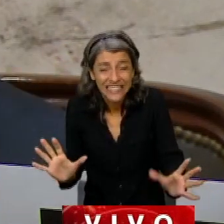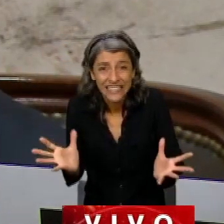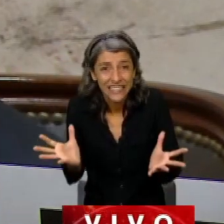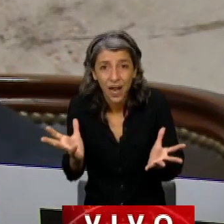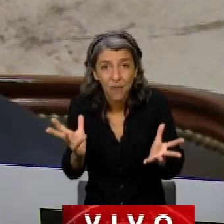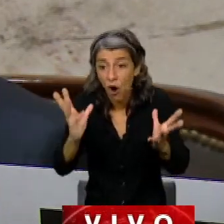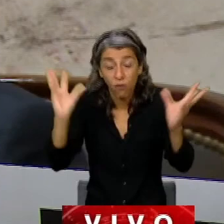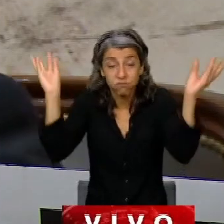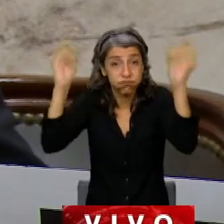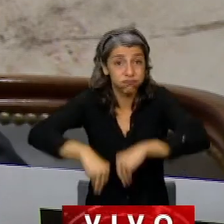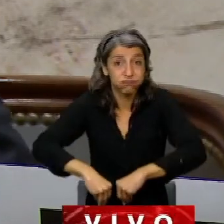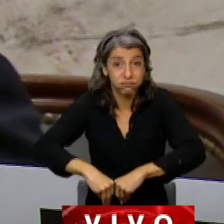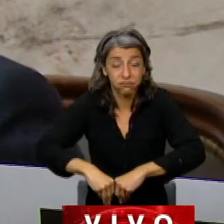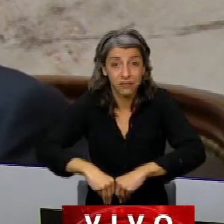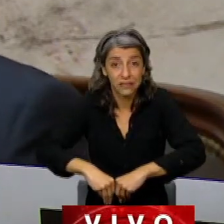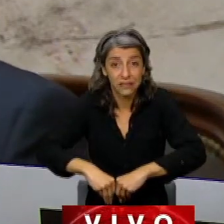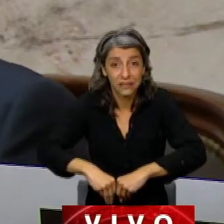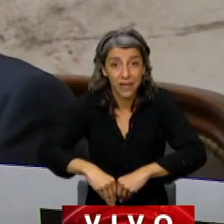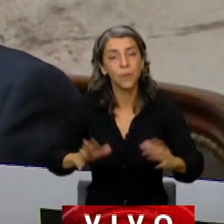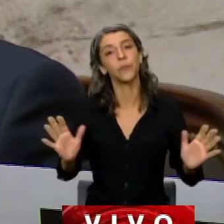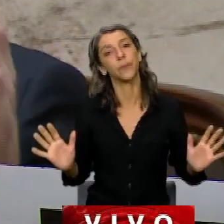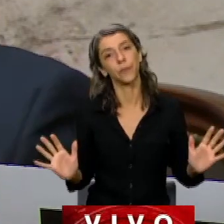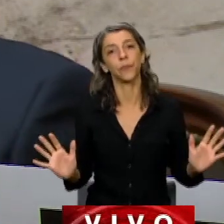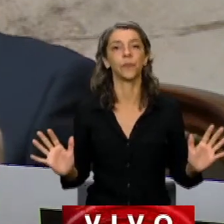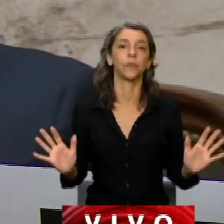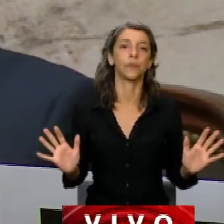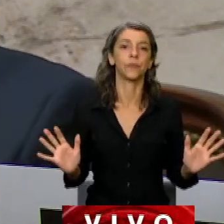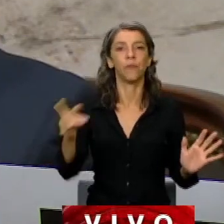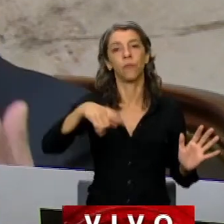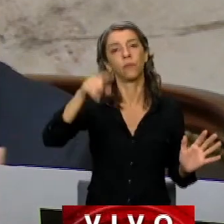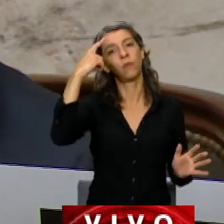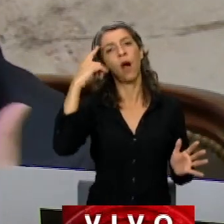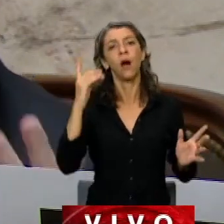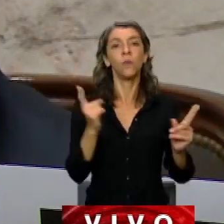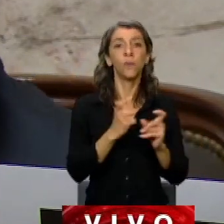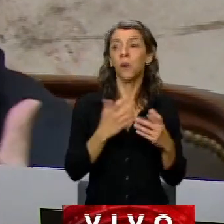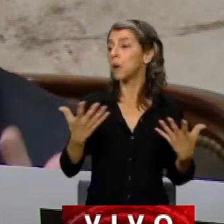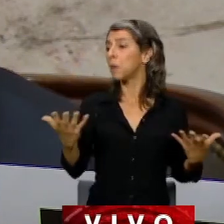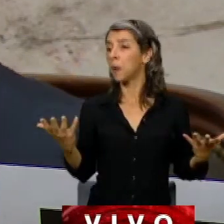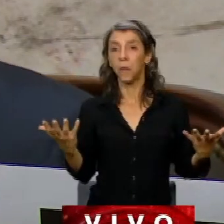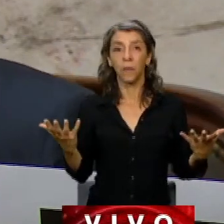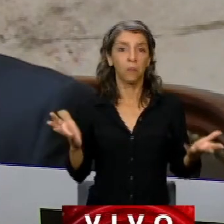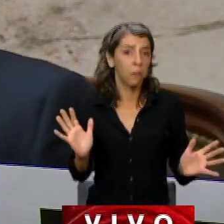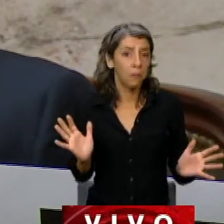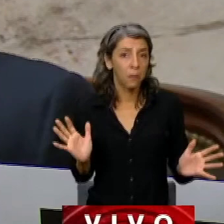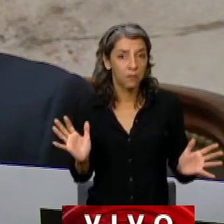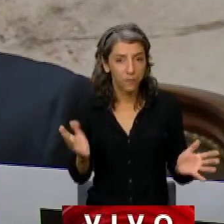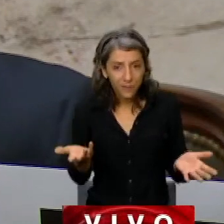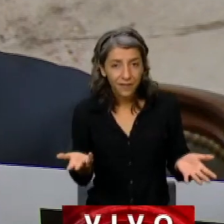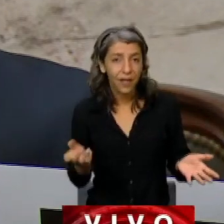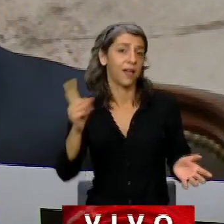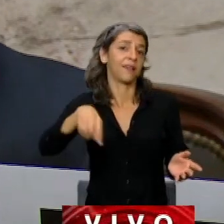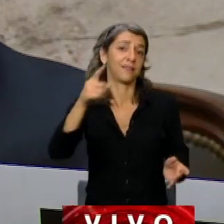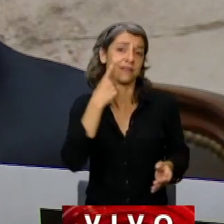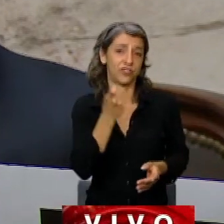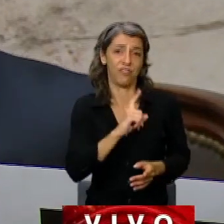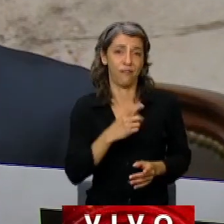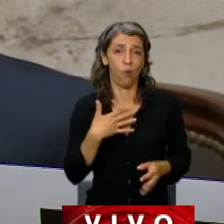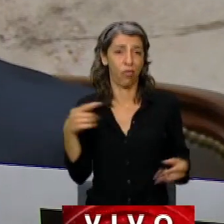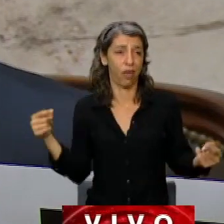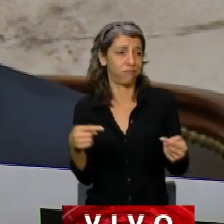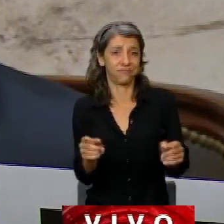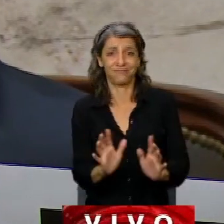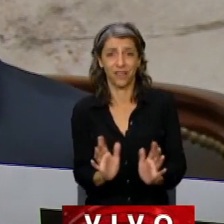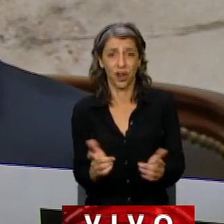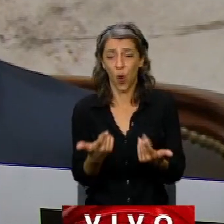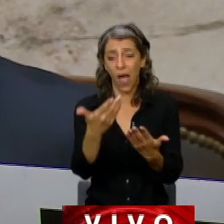Pero claro, ¿qué problema hay? Digamos, si todo lo que hacen es inconsistente.